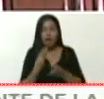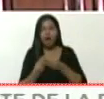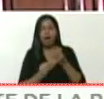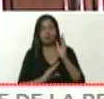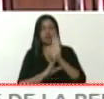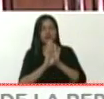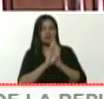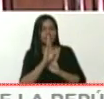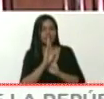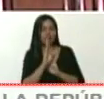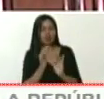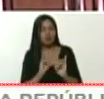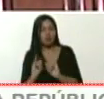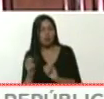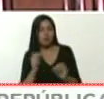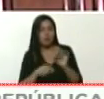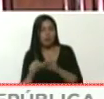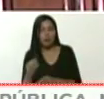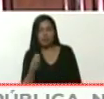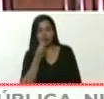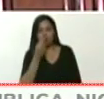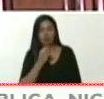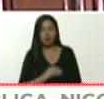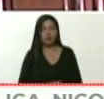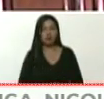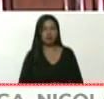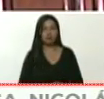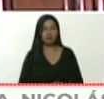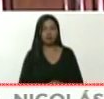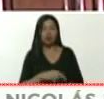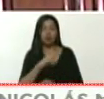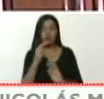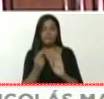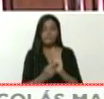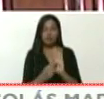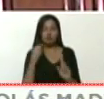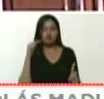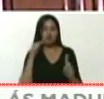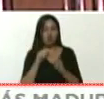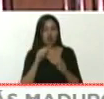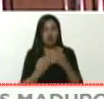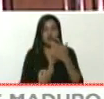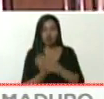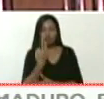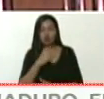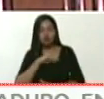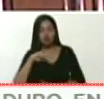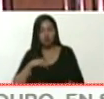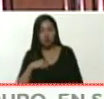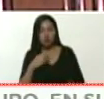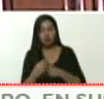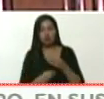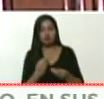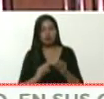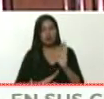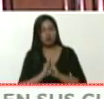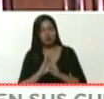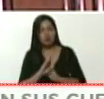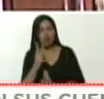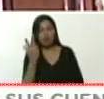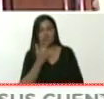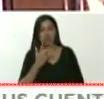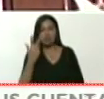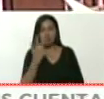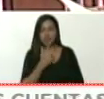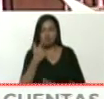desarrollo agroalimentario del país. Para el cumplimiento del objeto de esta fundación se deben desarrollar tres grandes